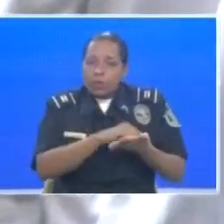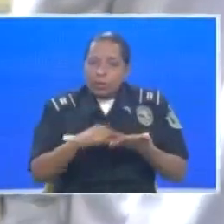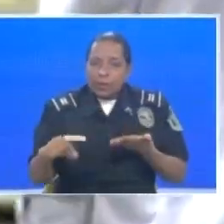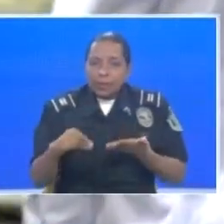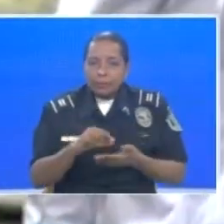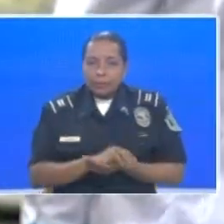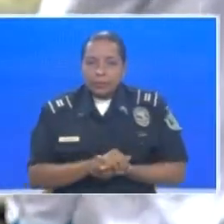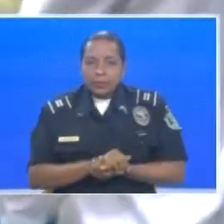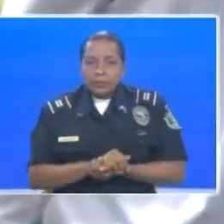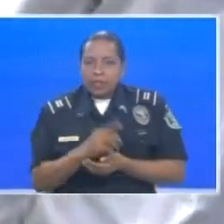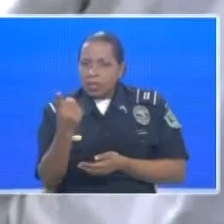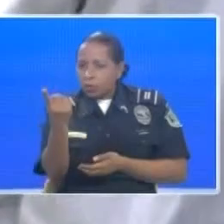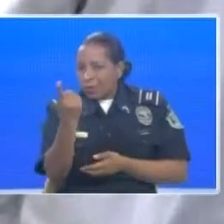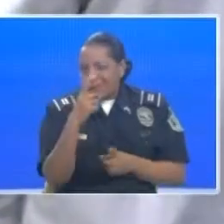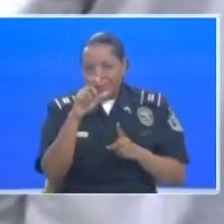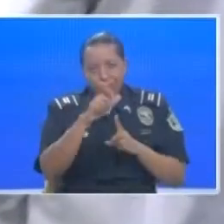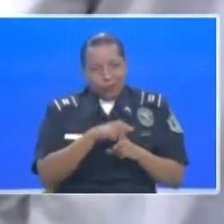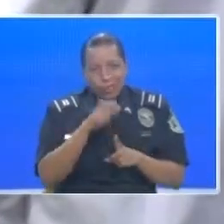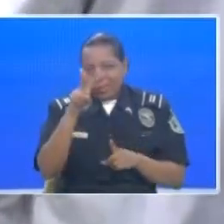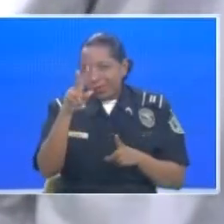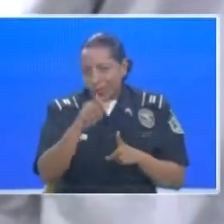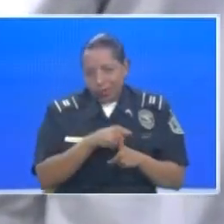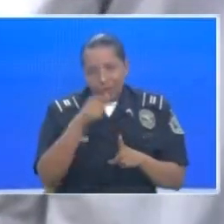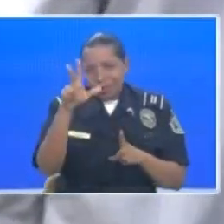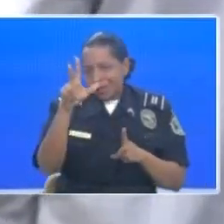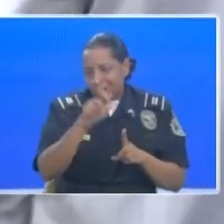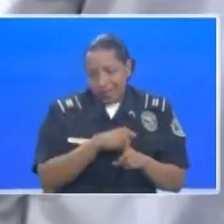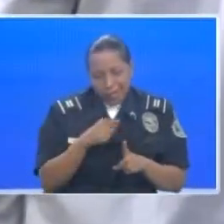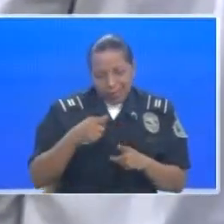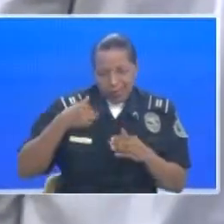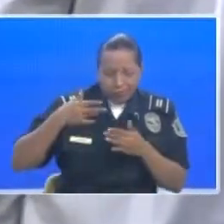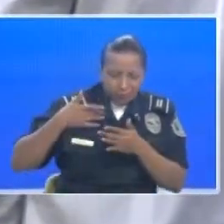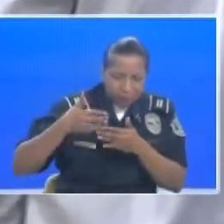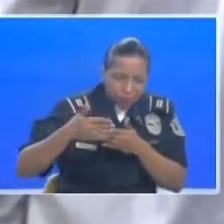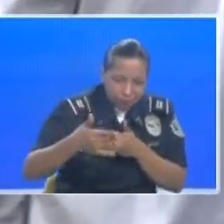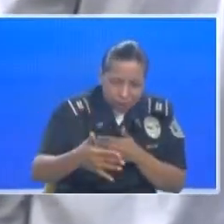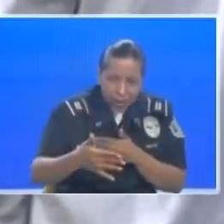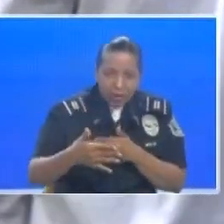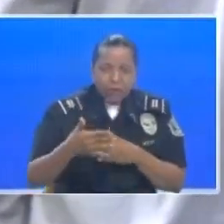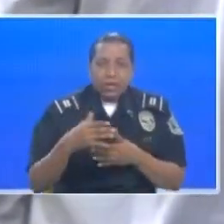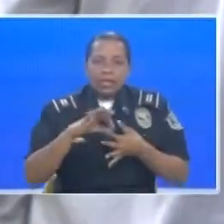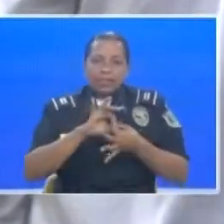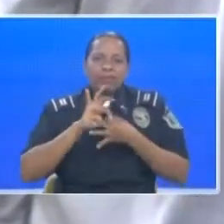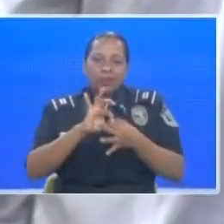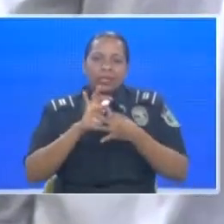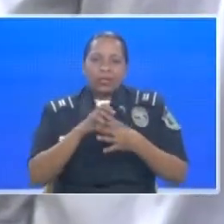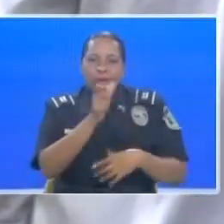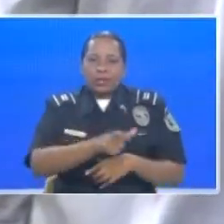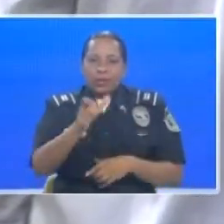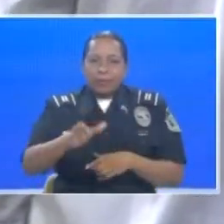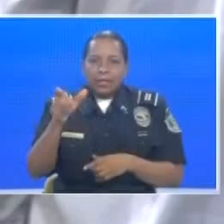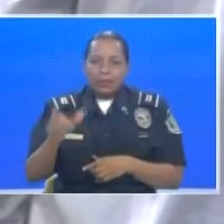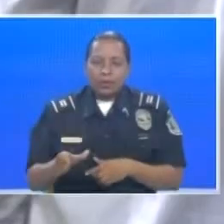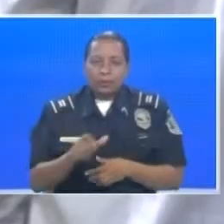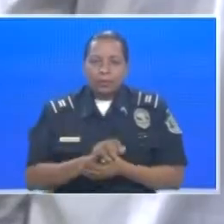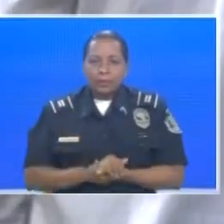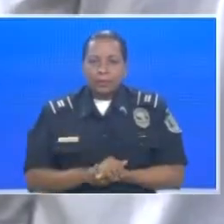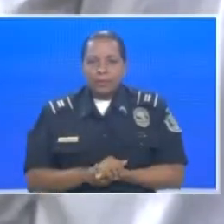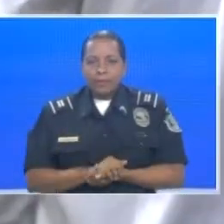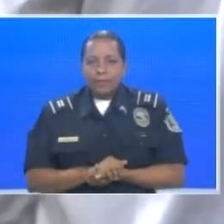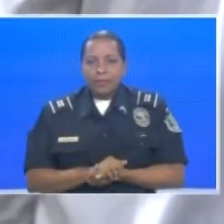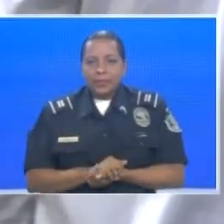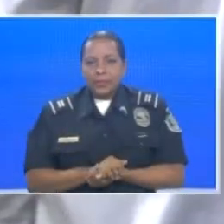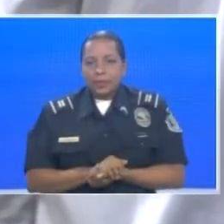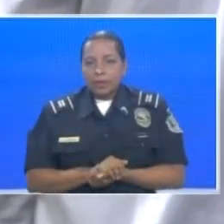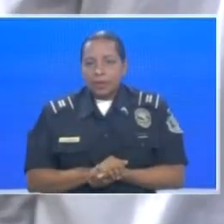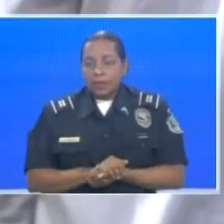ser de un mes ni de dos meses, esto va a ser de muchos meses. Y tenemos que ser solidarios con la gente. Los